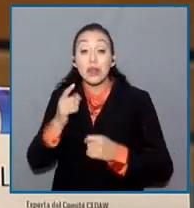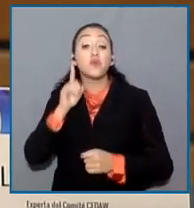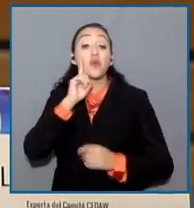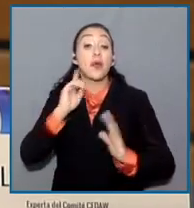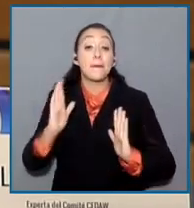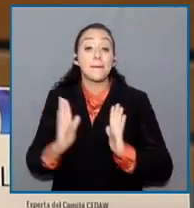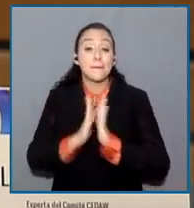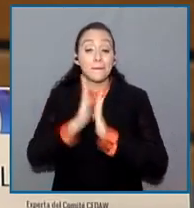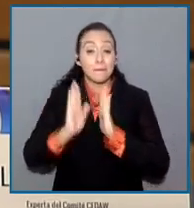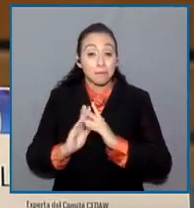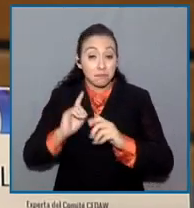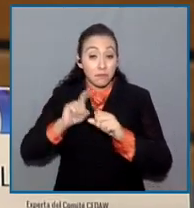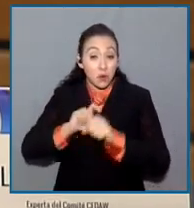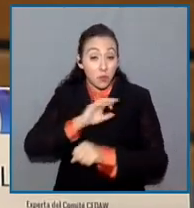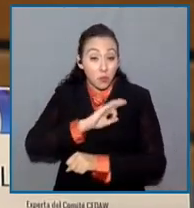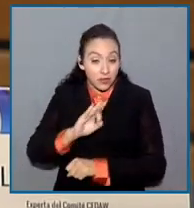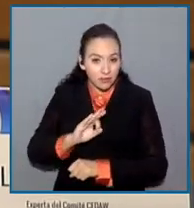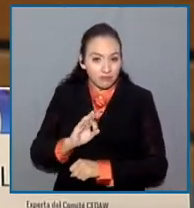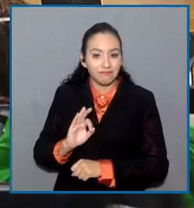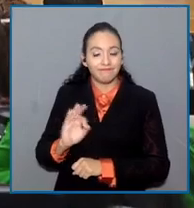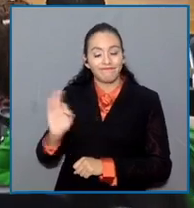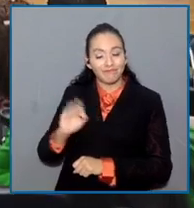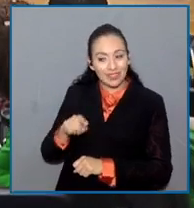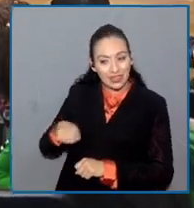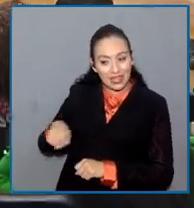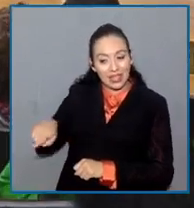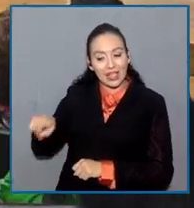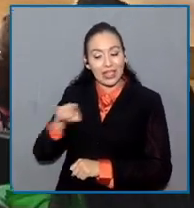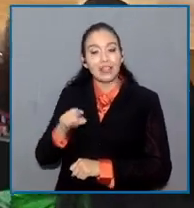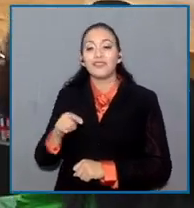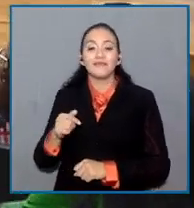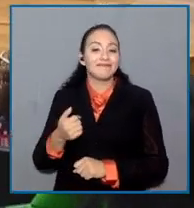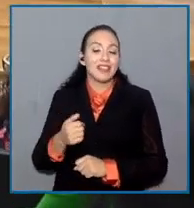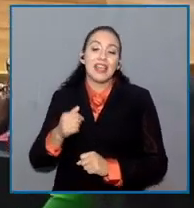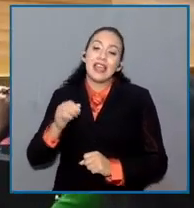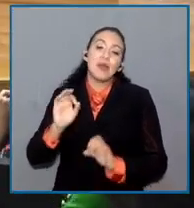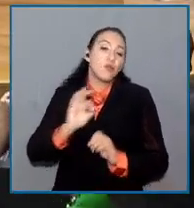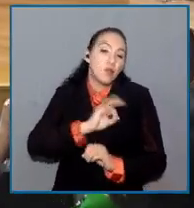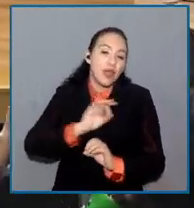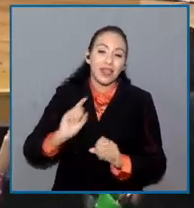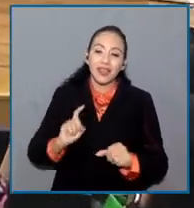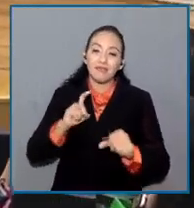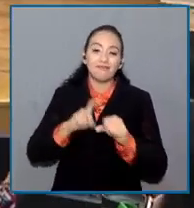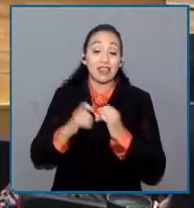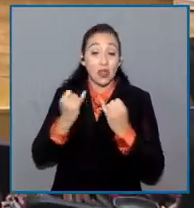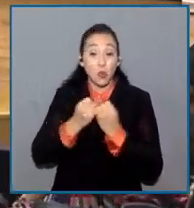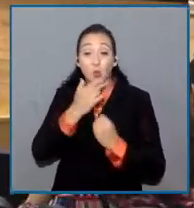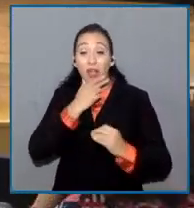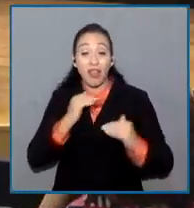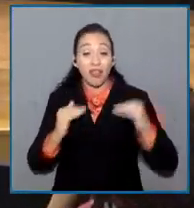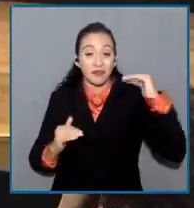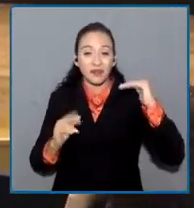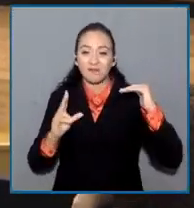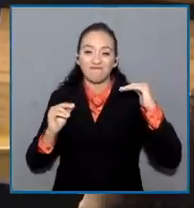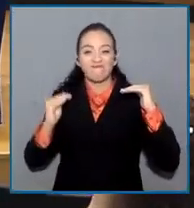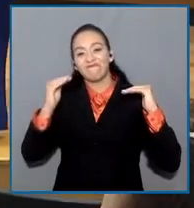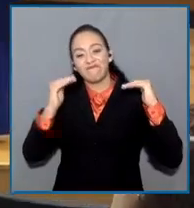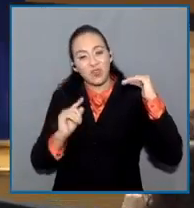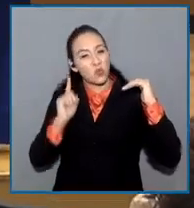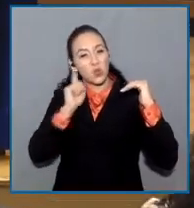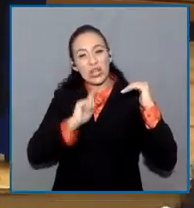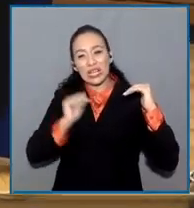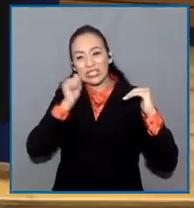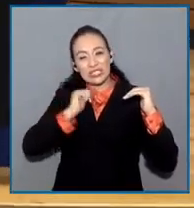a tener como siempre una posición de desventaja. Al impartir una conferencia magistral en la Facultad de Derecho de la UNAM, subrayó que la